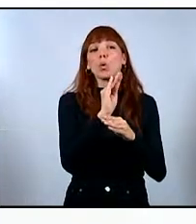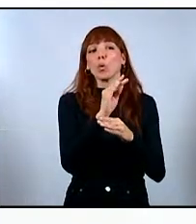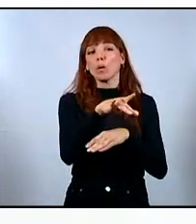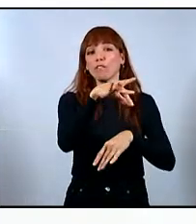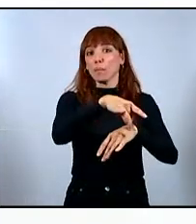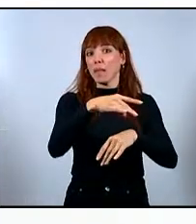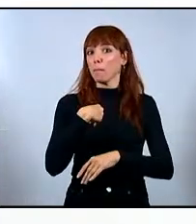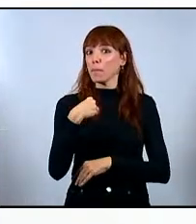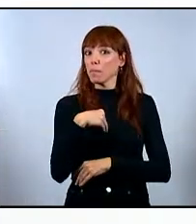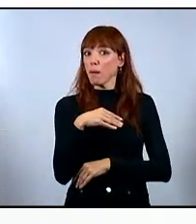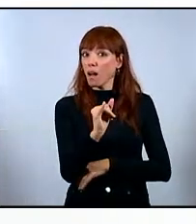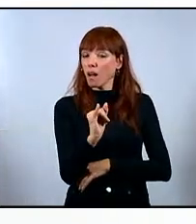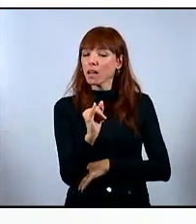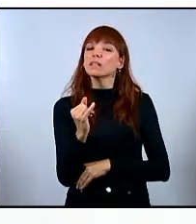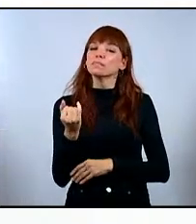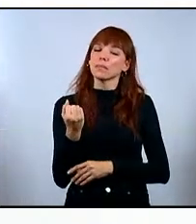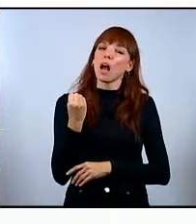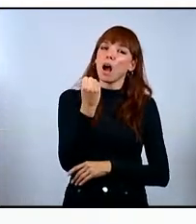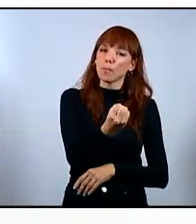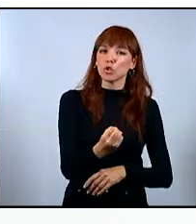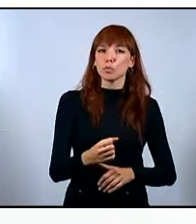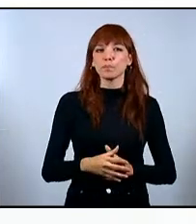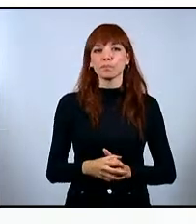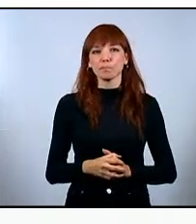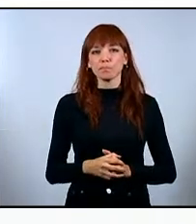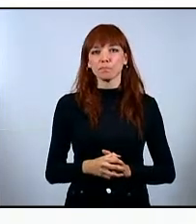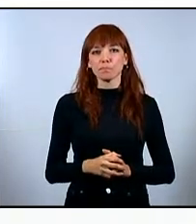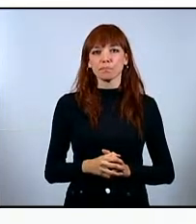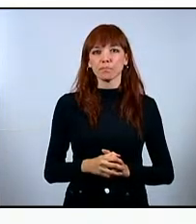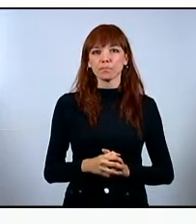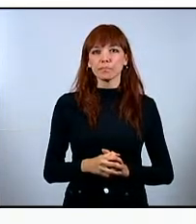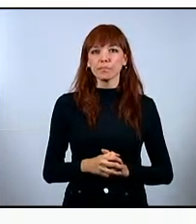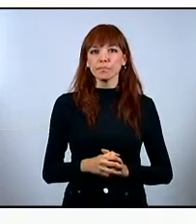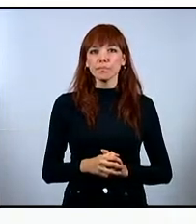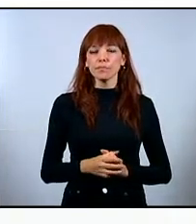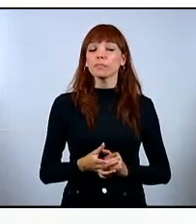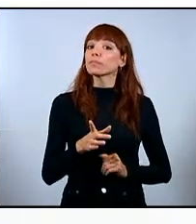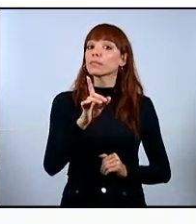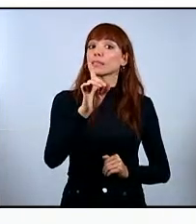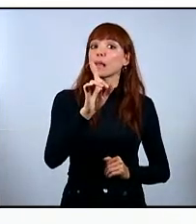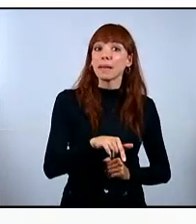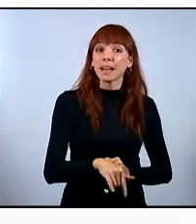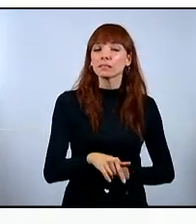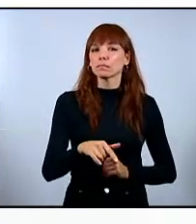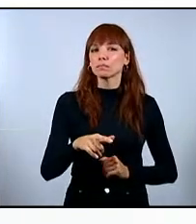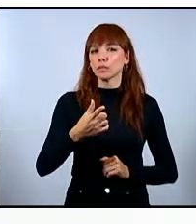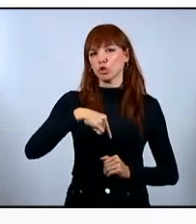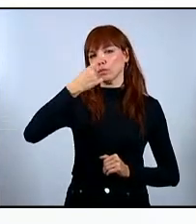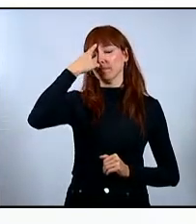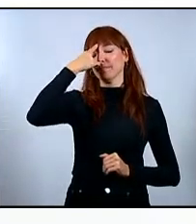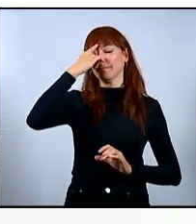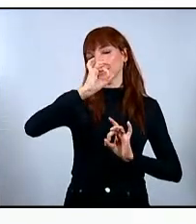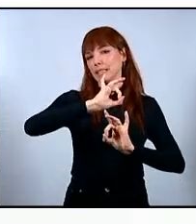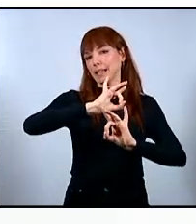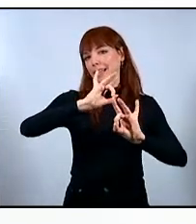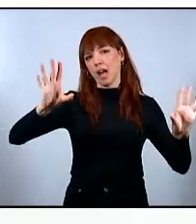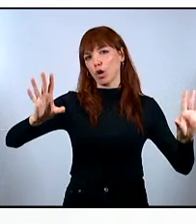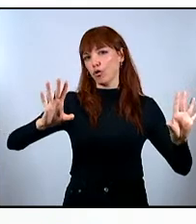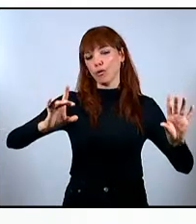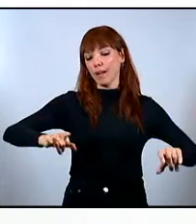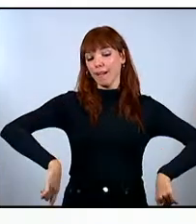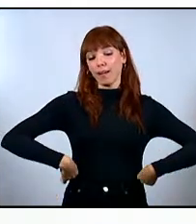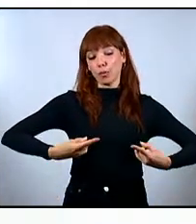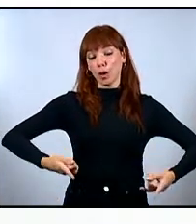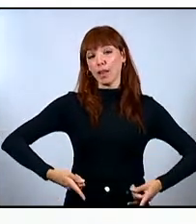enfermedad. En esta misma línea, y teniendo muy claro que el patrimonio natural es clave para el desarrollo económico y social de